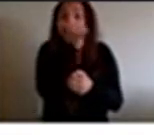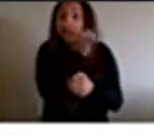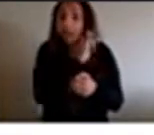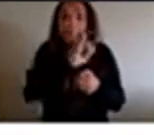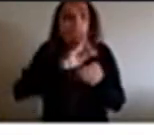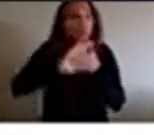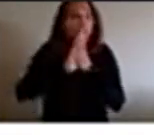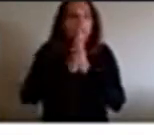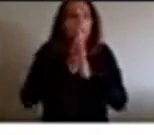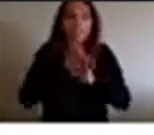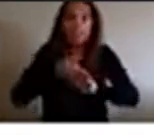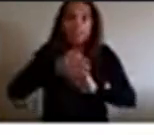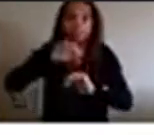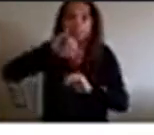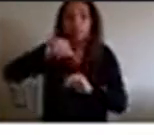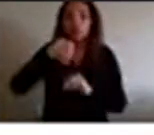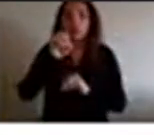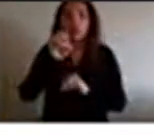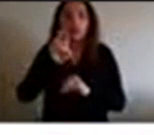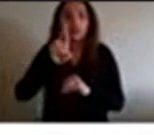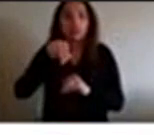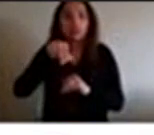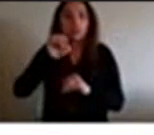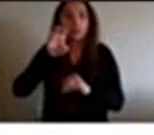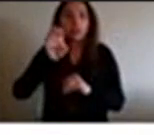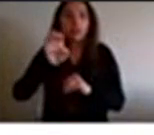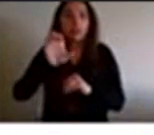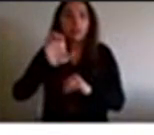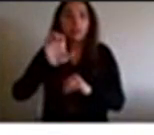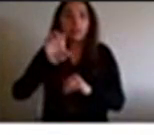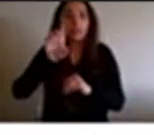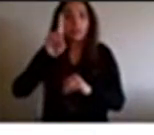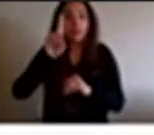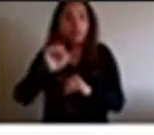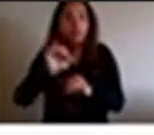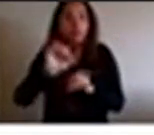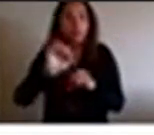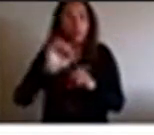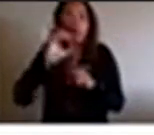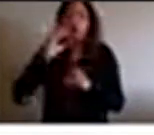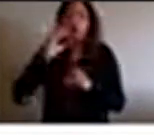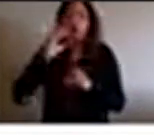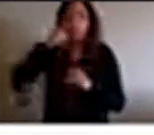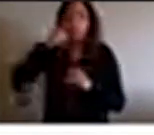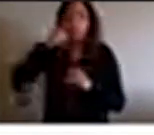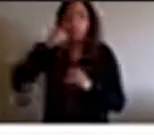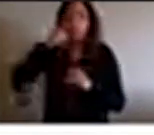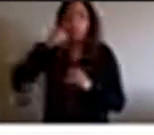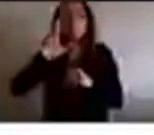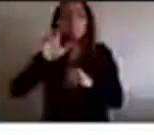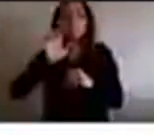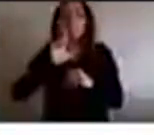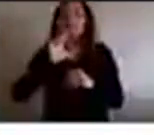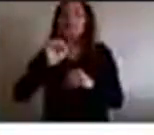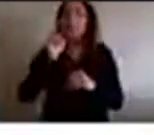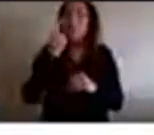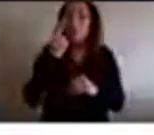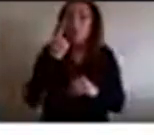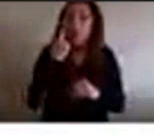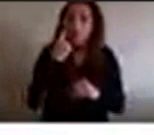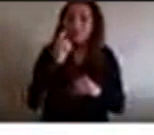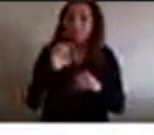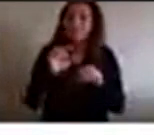en materia de género. Prácticamente el 65% de los contratos de trabajadores con discapacidad pertenecen a hombres,